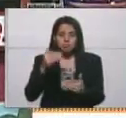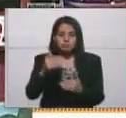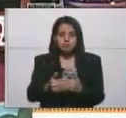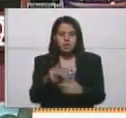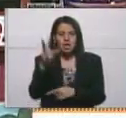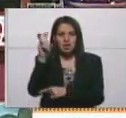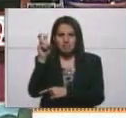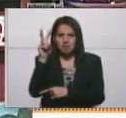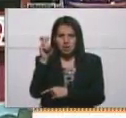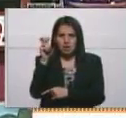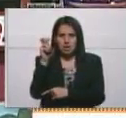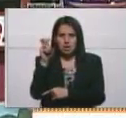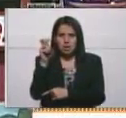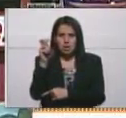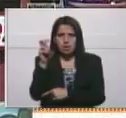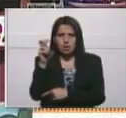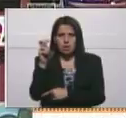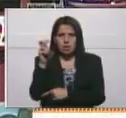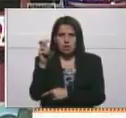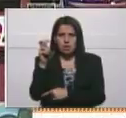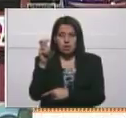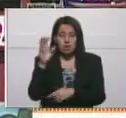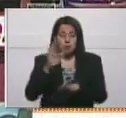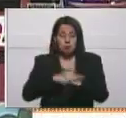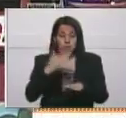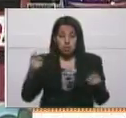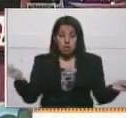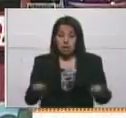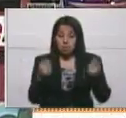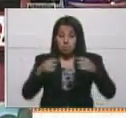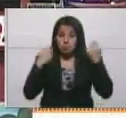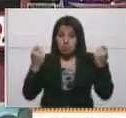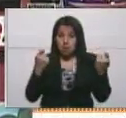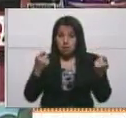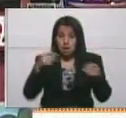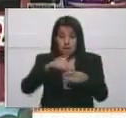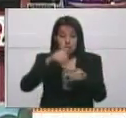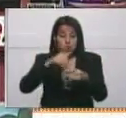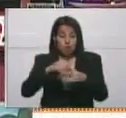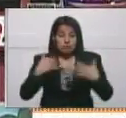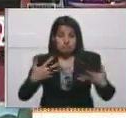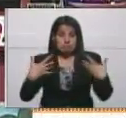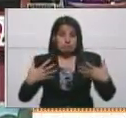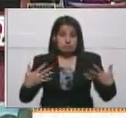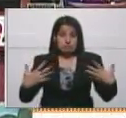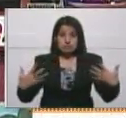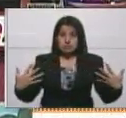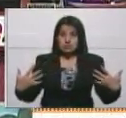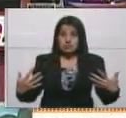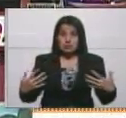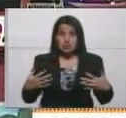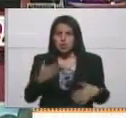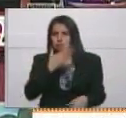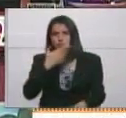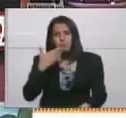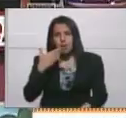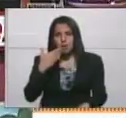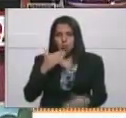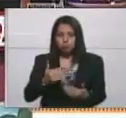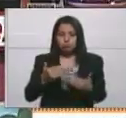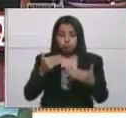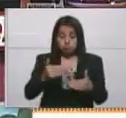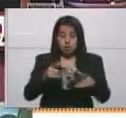viernes, dado que la campaña electoral está en pleno apogeo, y preferí cederle